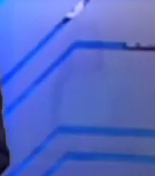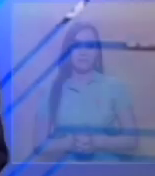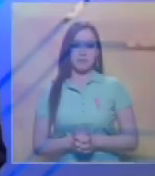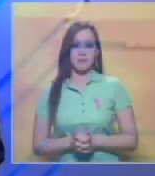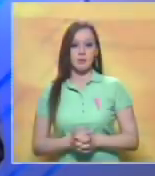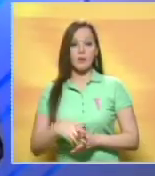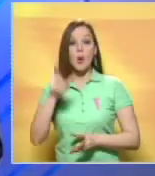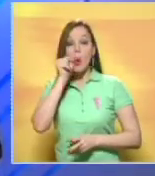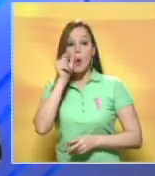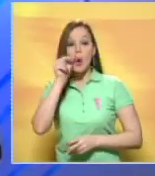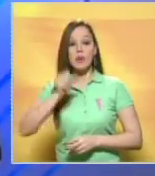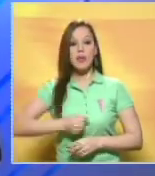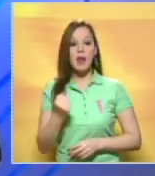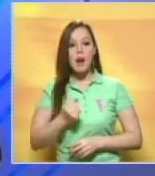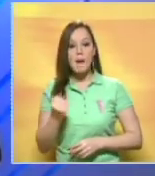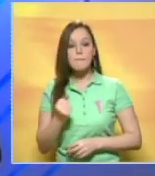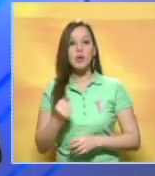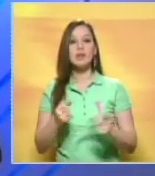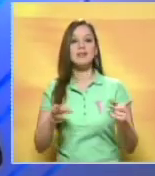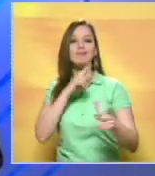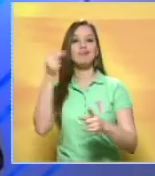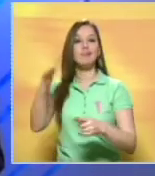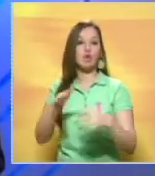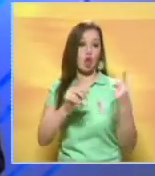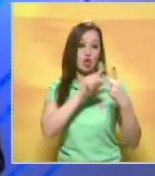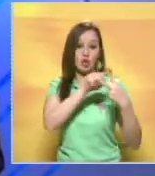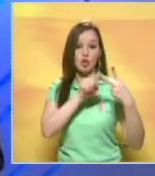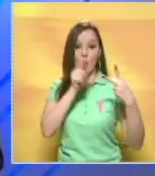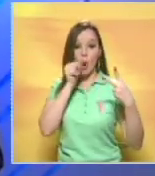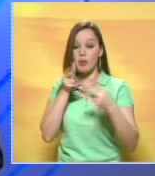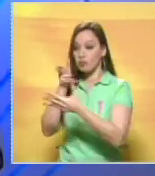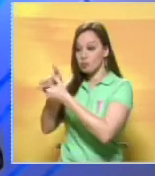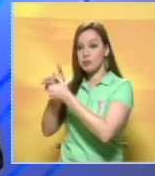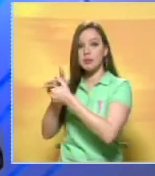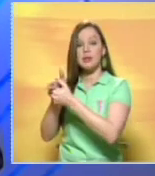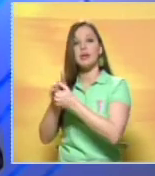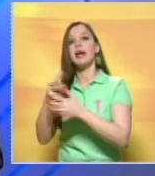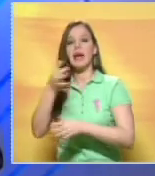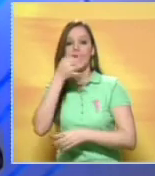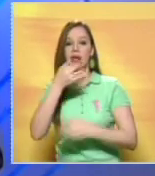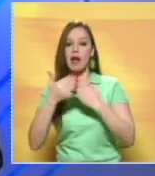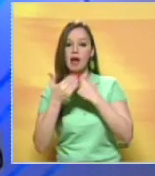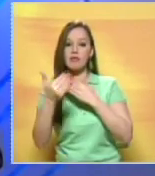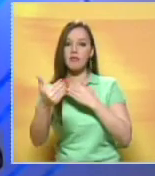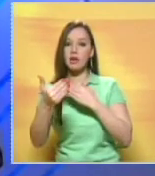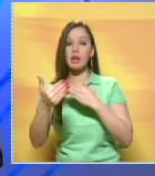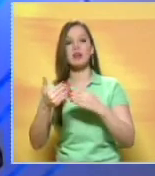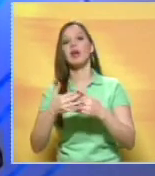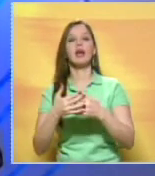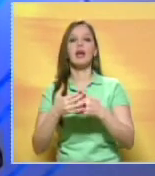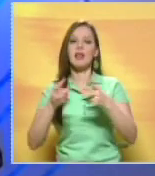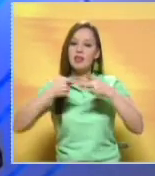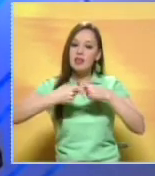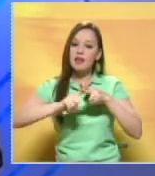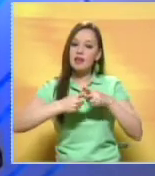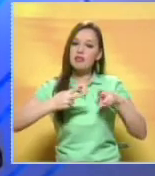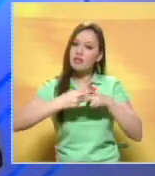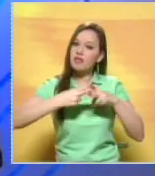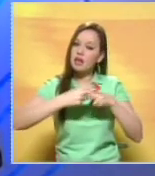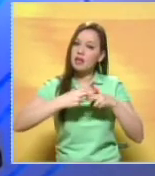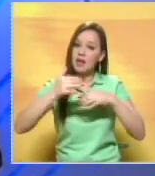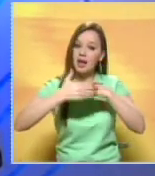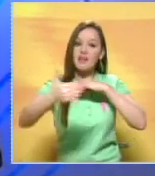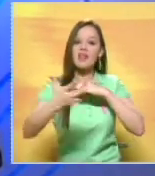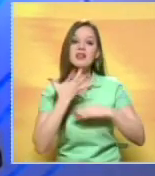Un detective de la policía científica fue asesinado por 2 sujetos la tarde de este jueves frente a una reconocida red de ferreterías ubicada en la avenida